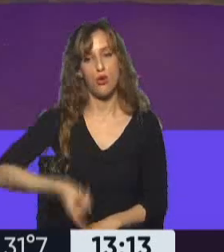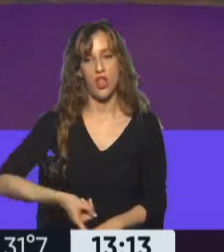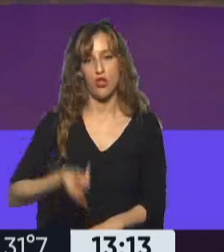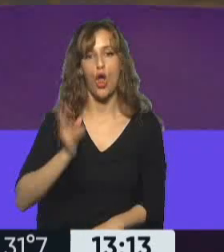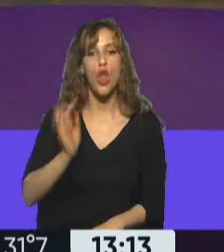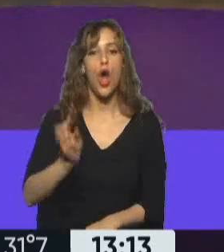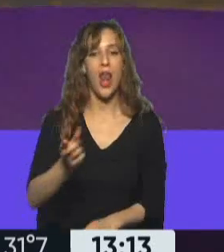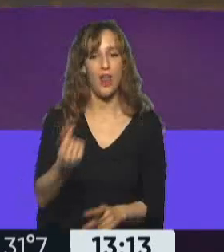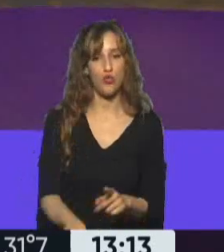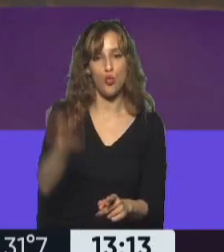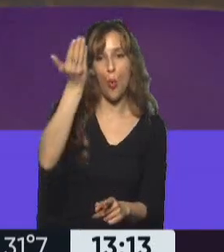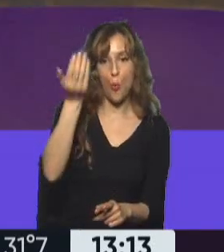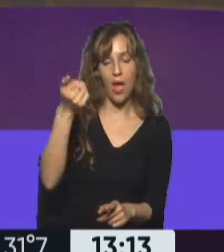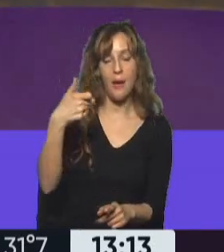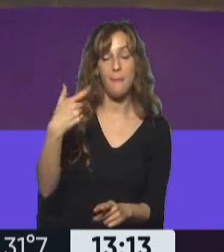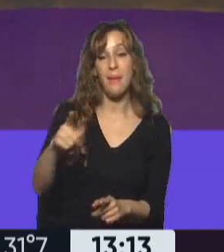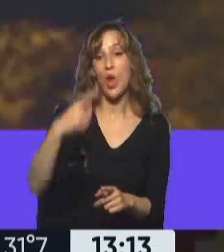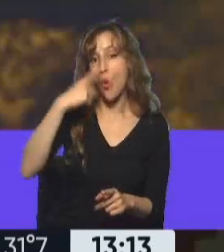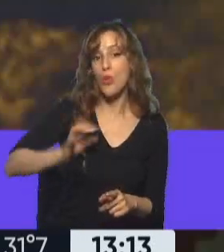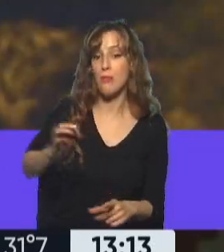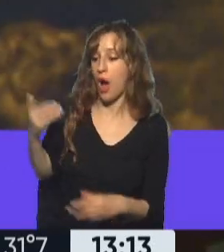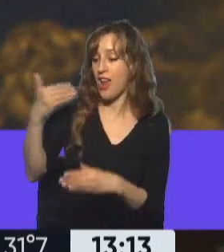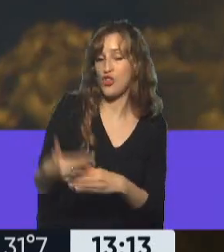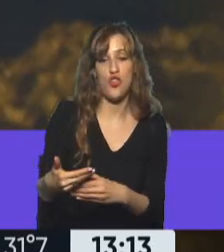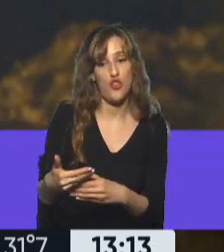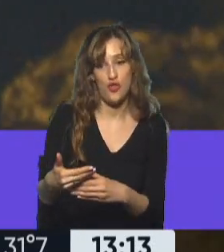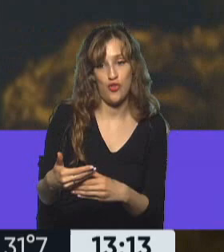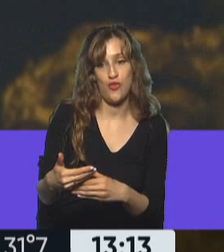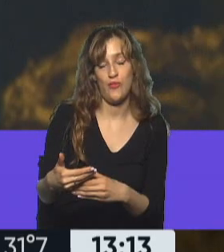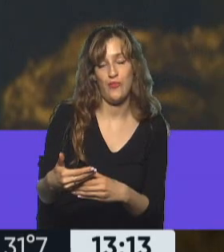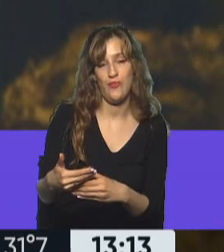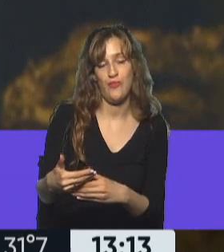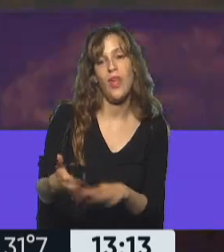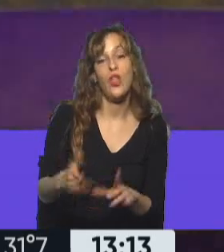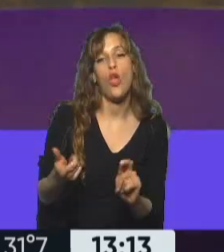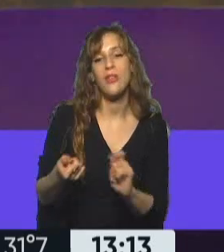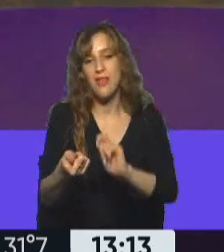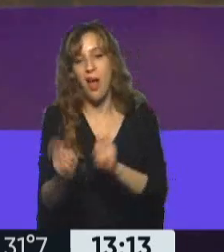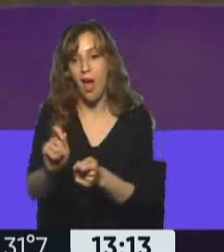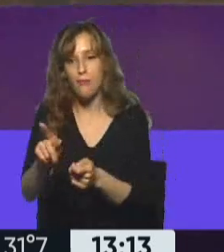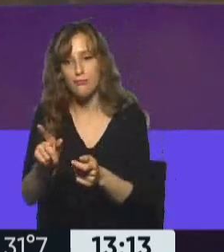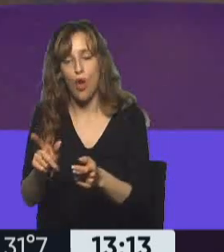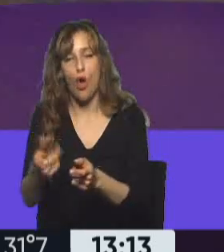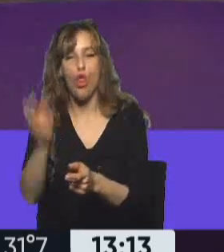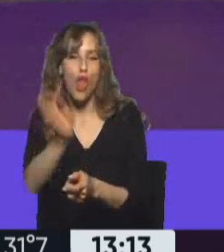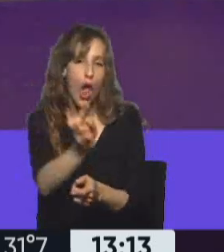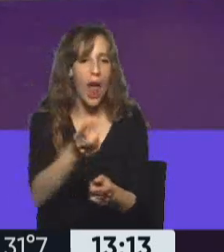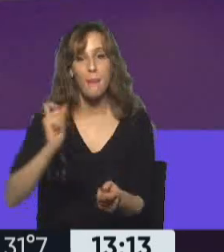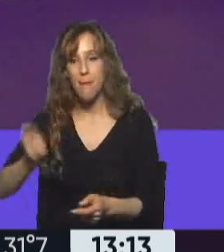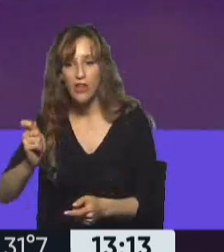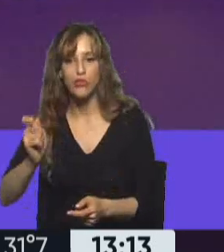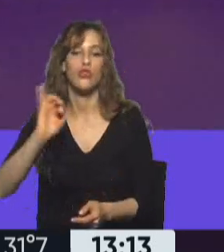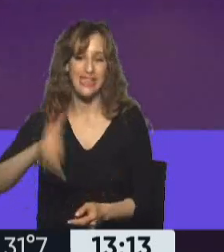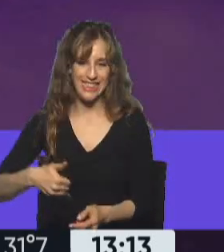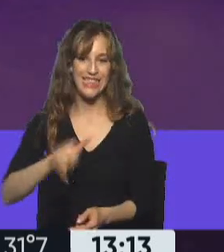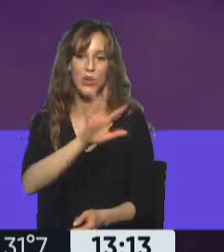el último año el precio de la carne en dólares lo pasamos a nuestro tipo de cambio, te da un aumento del 54% por